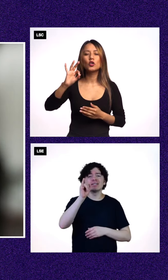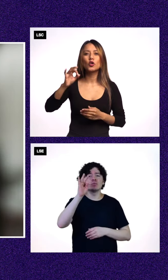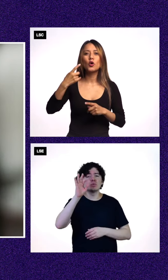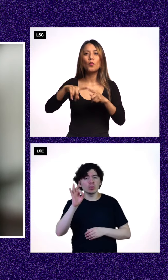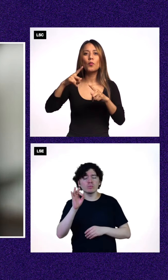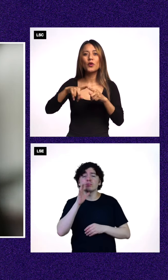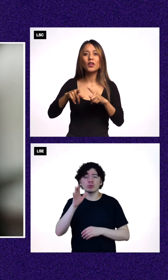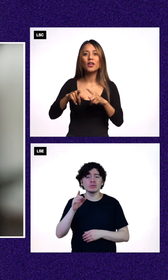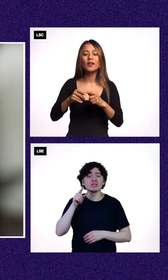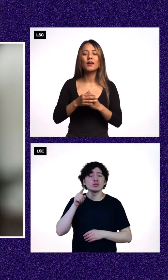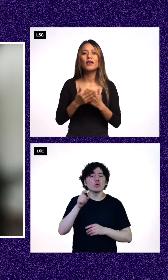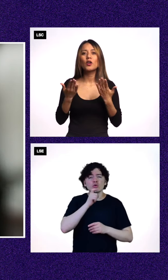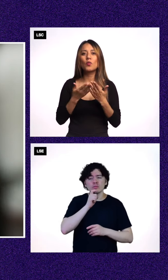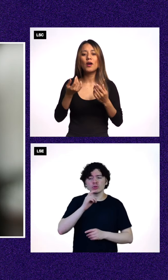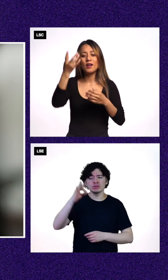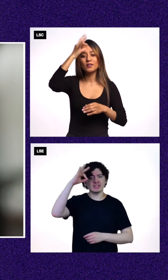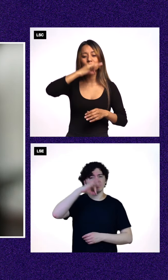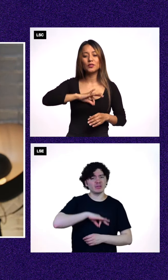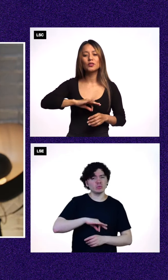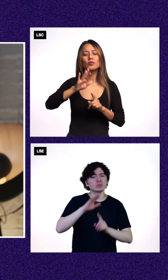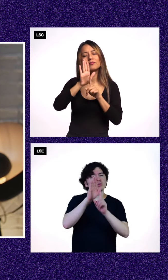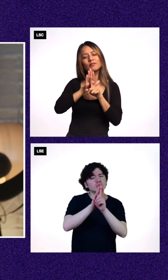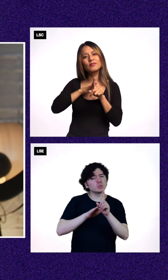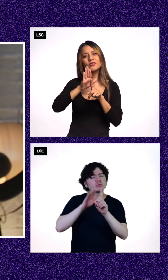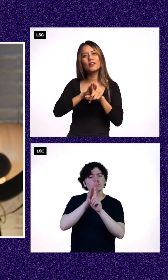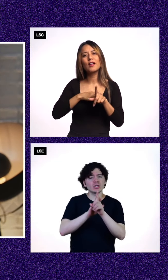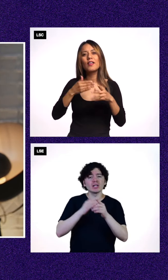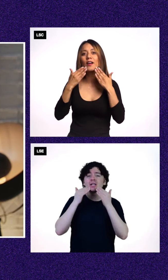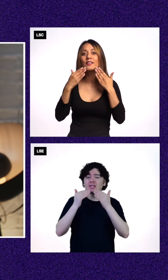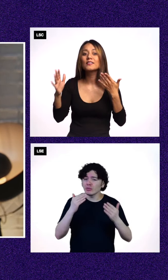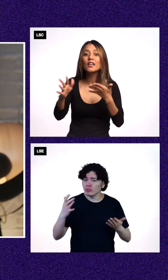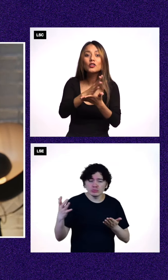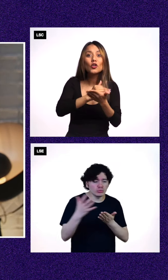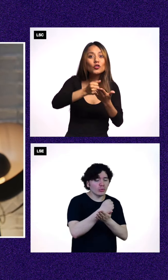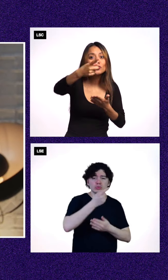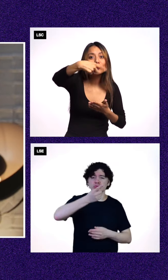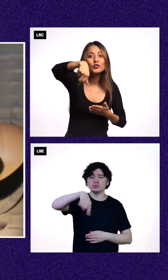confortado su espíritu por todos vosotros.